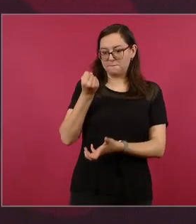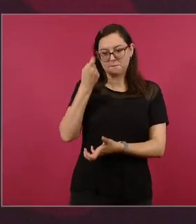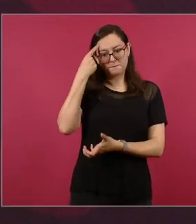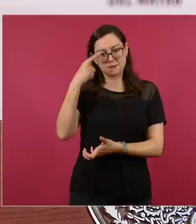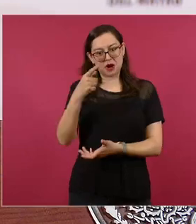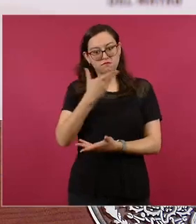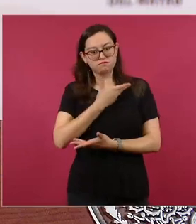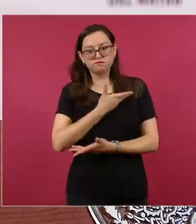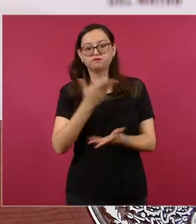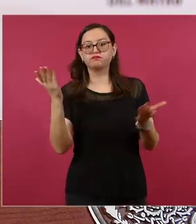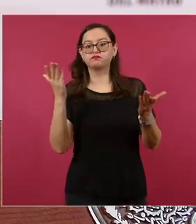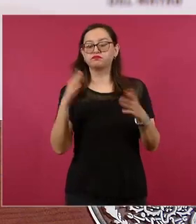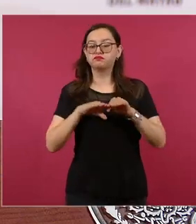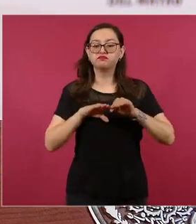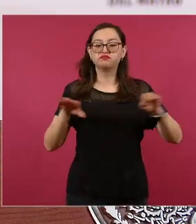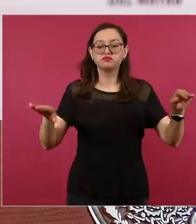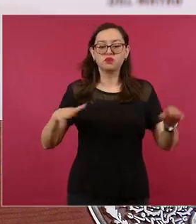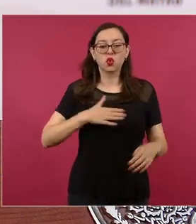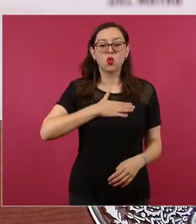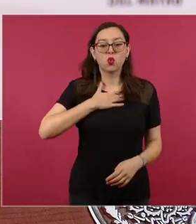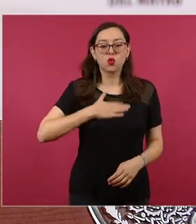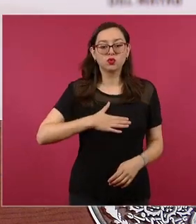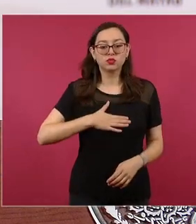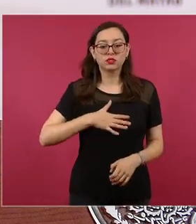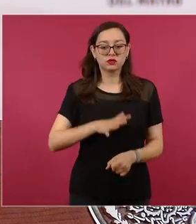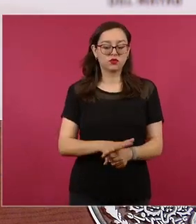con justicia, alcanza a todos,